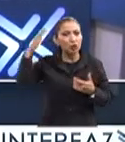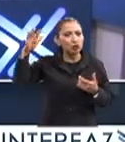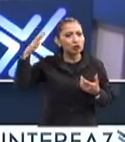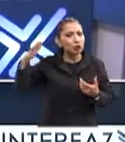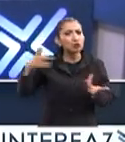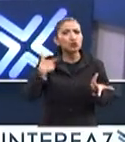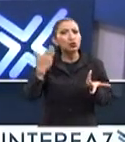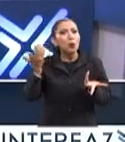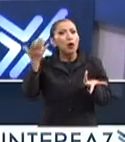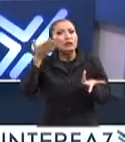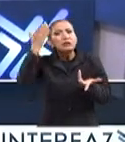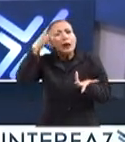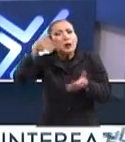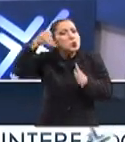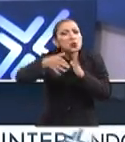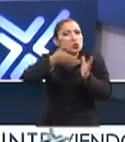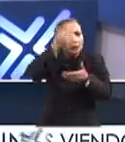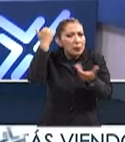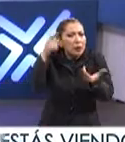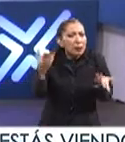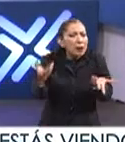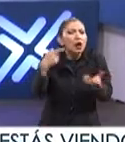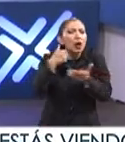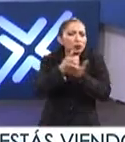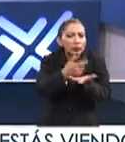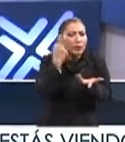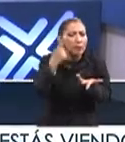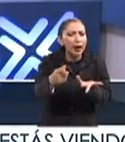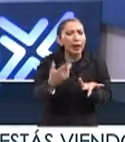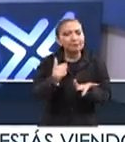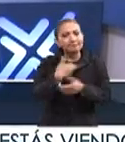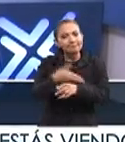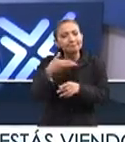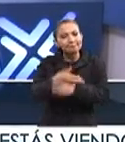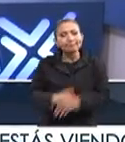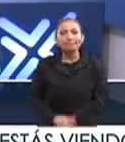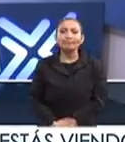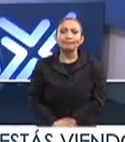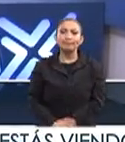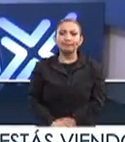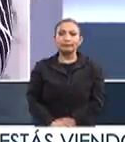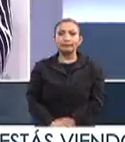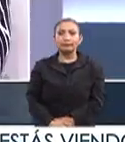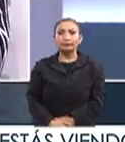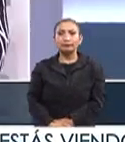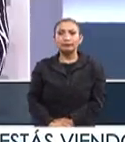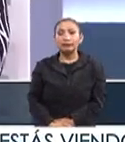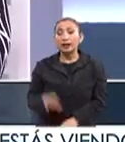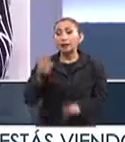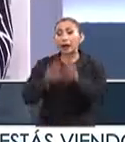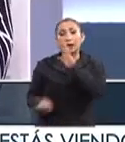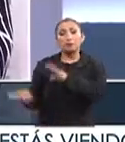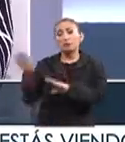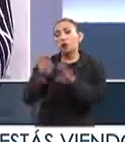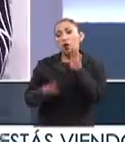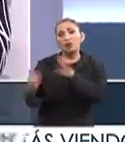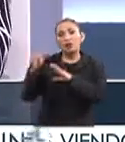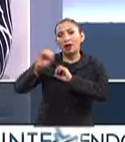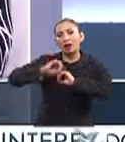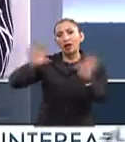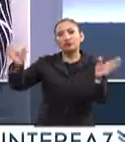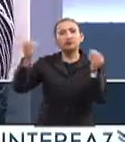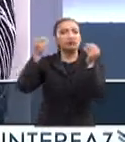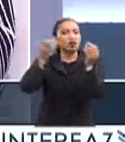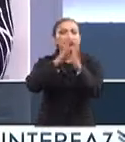adultos que no están tan empapados en los temas de la biología, pero que les ayudaría a reflexionar al respecto? Bueno, mira, de la biología, desde luego